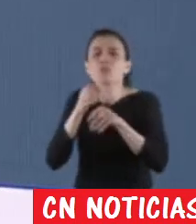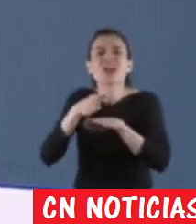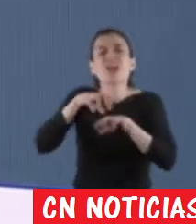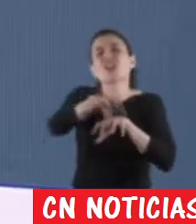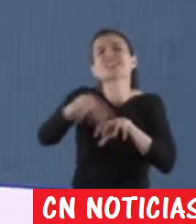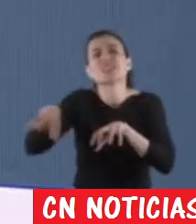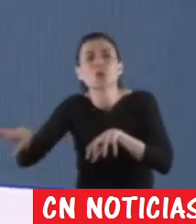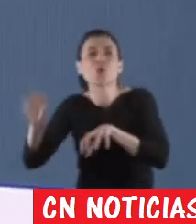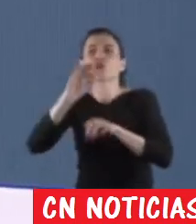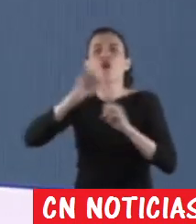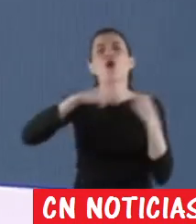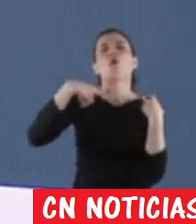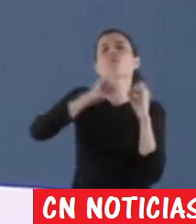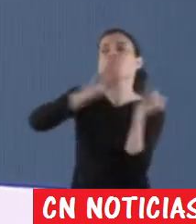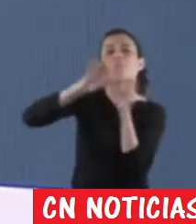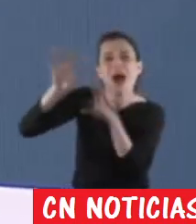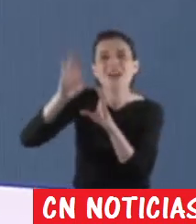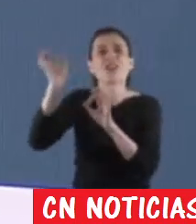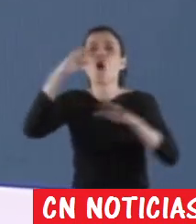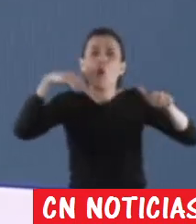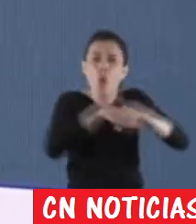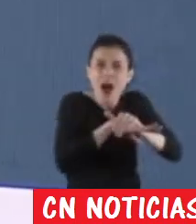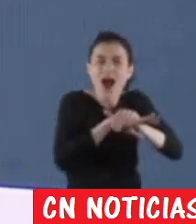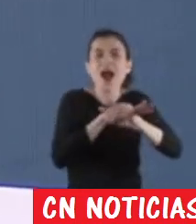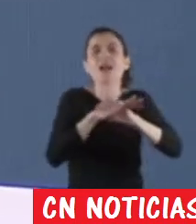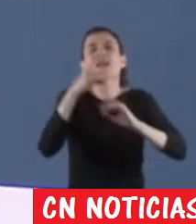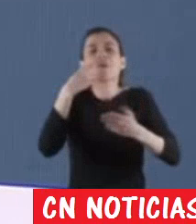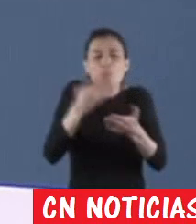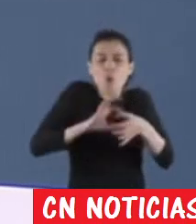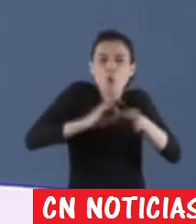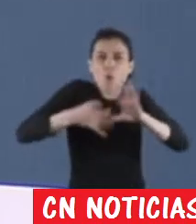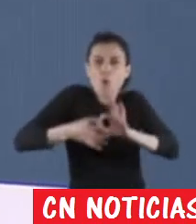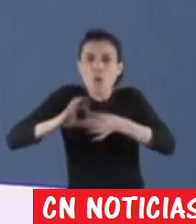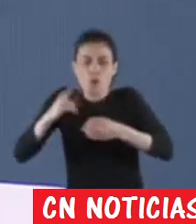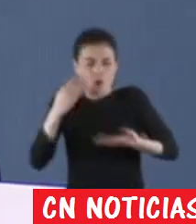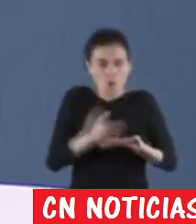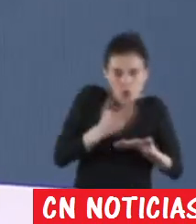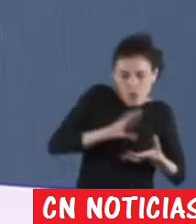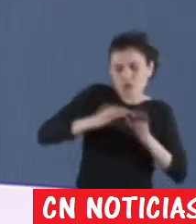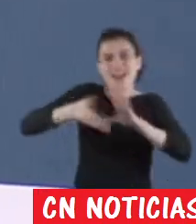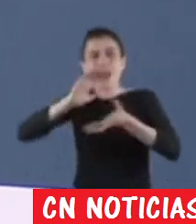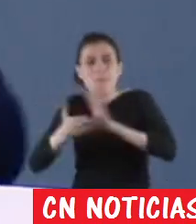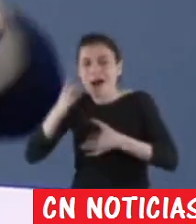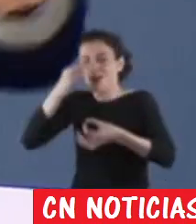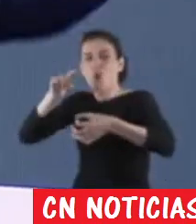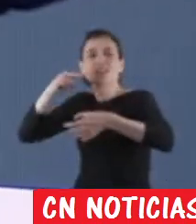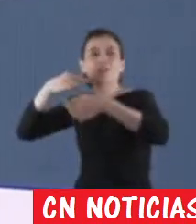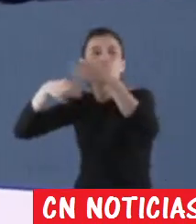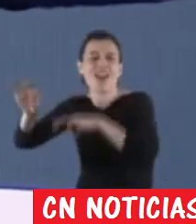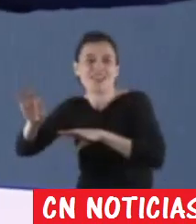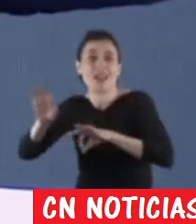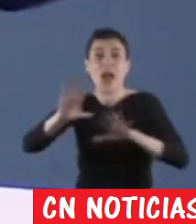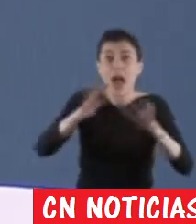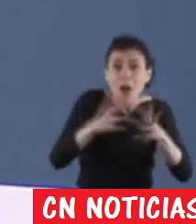en el transporte, o en el almacenamiento, y otro paso, y otro paso, y otro paso, y otro paso. A veces son 10 pasos